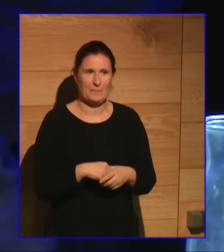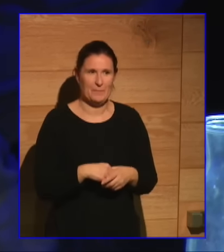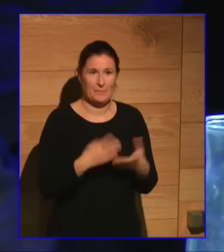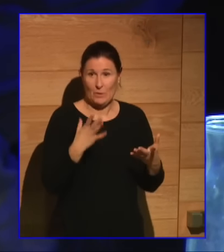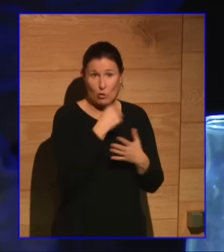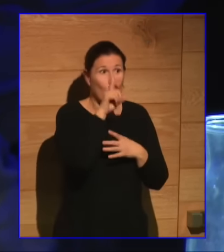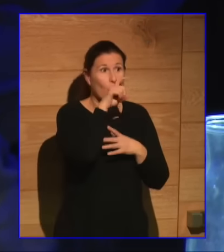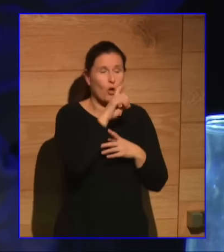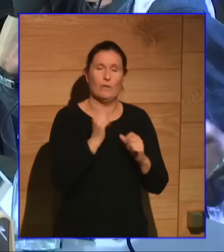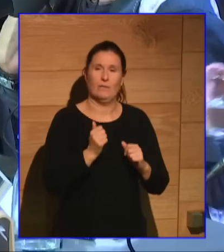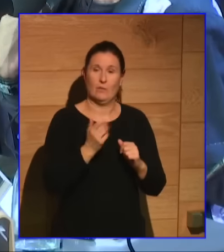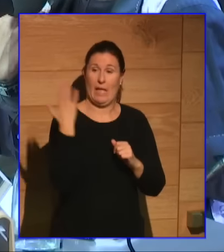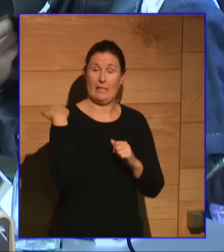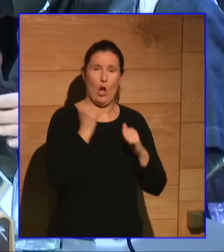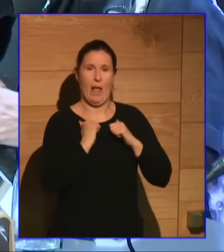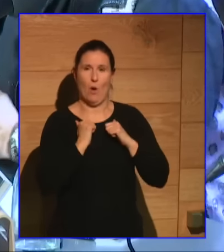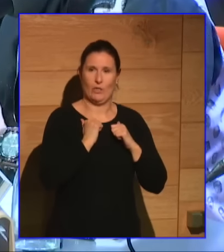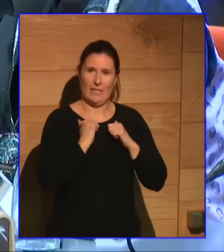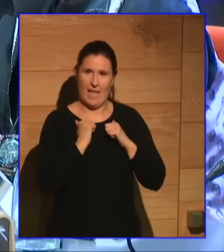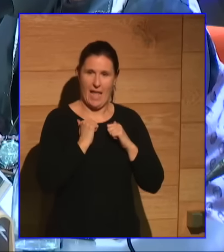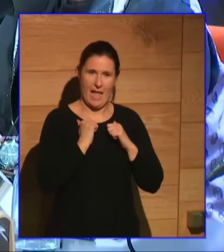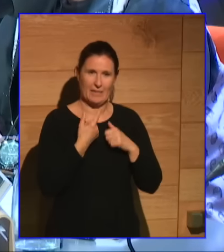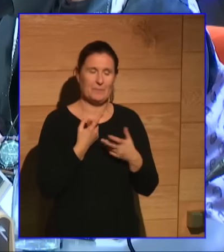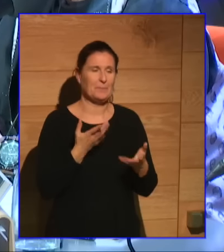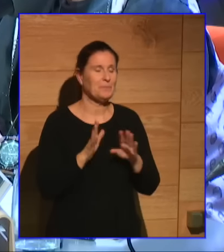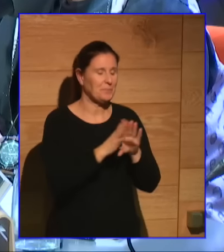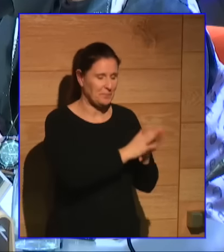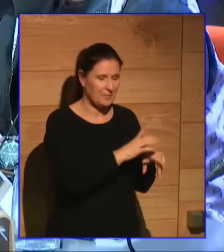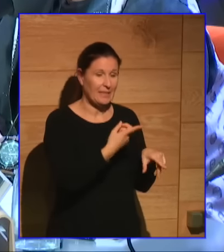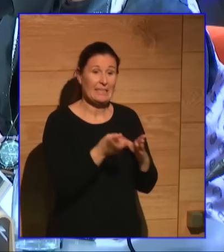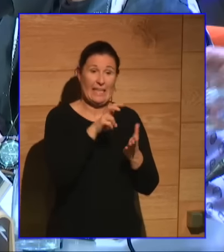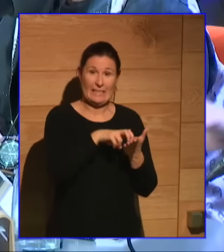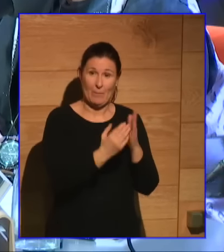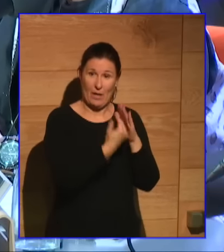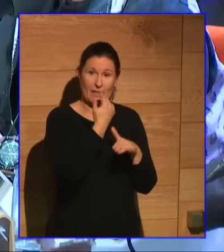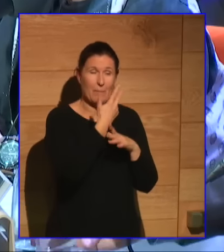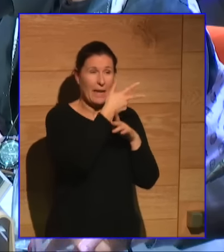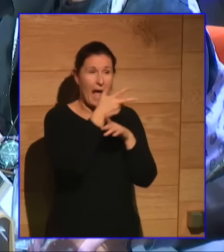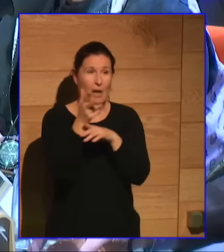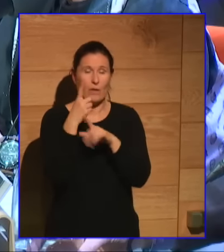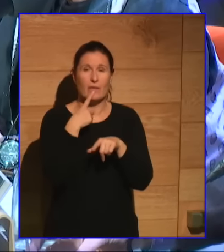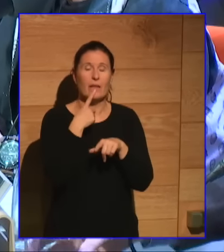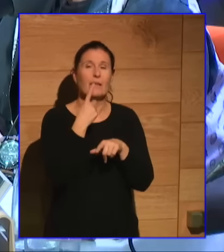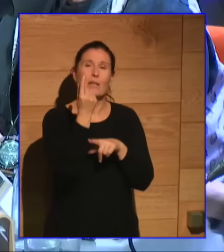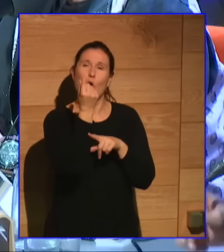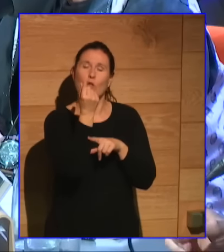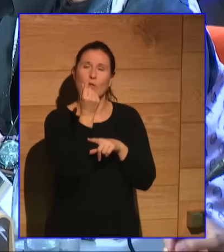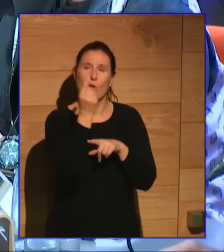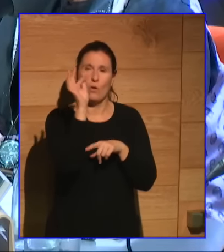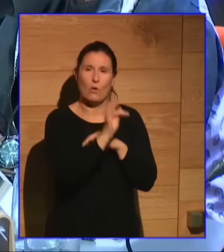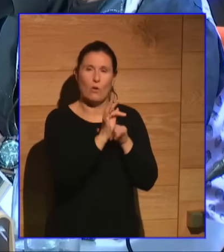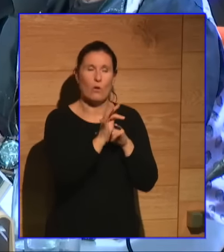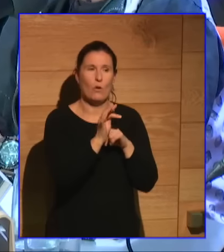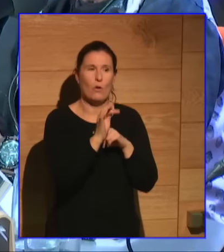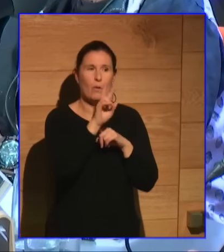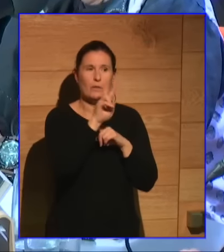los loros detrás con la mochilita de globo. Se levantaba por la mañana para ir a rodar la lista de Schindler, película que costó, atención, 22 millones de pavos.